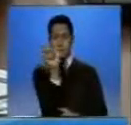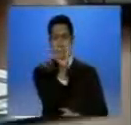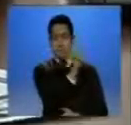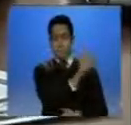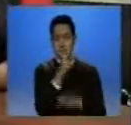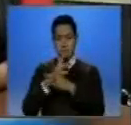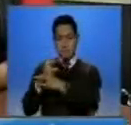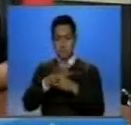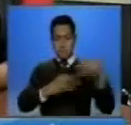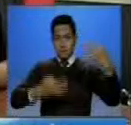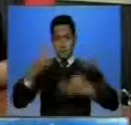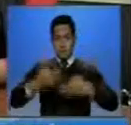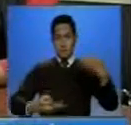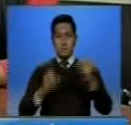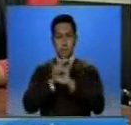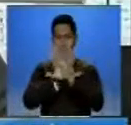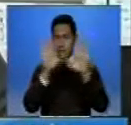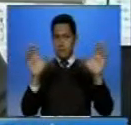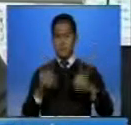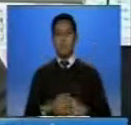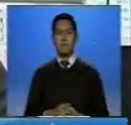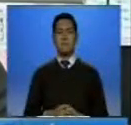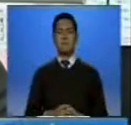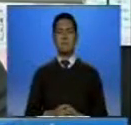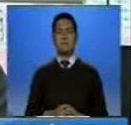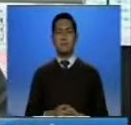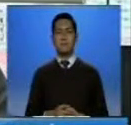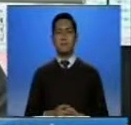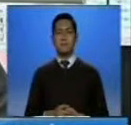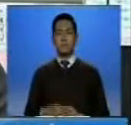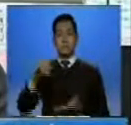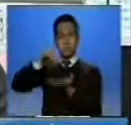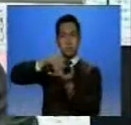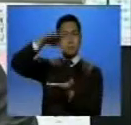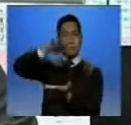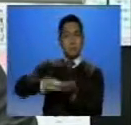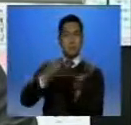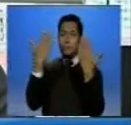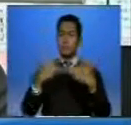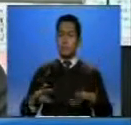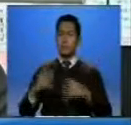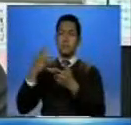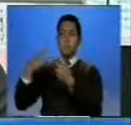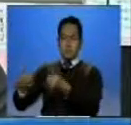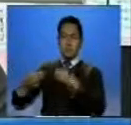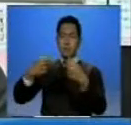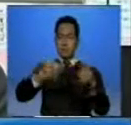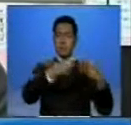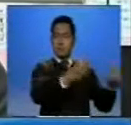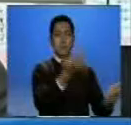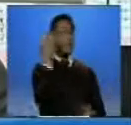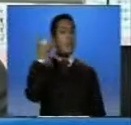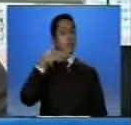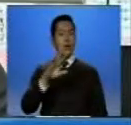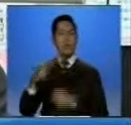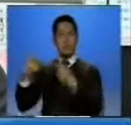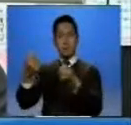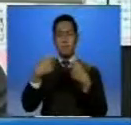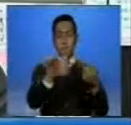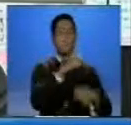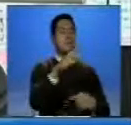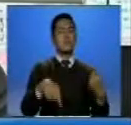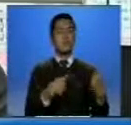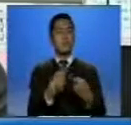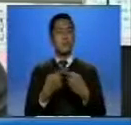la Judicatura aclara lo siguiente. Se han establecido plazos de entrega y se han establecido fechas desde cuándo se van a entregar